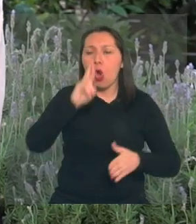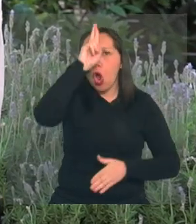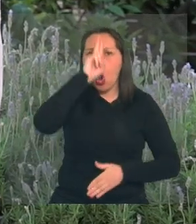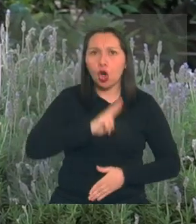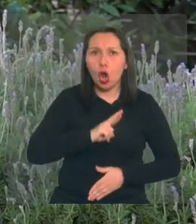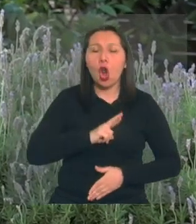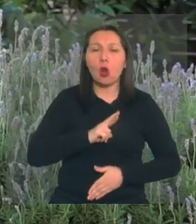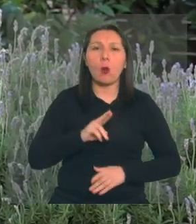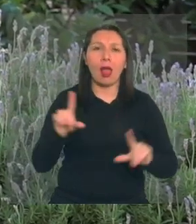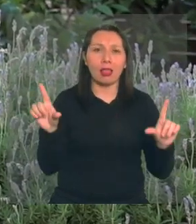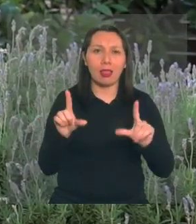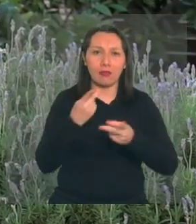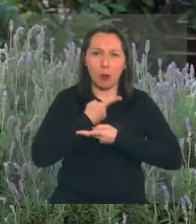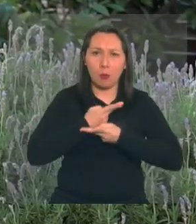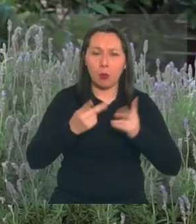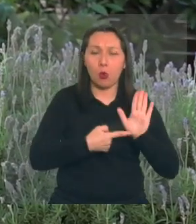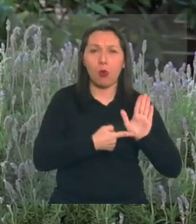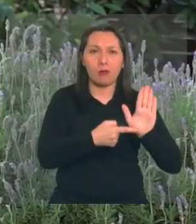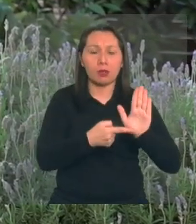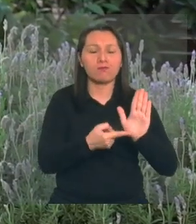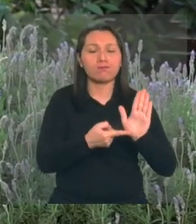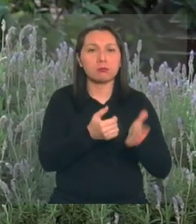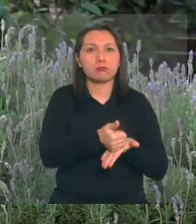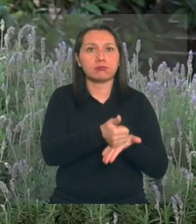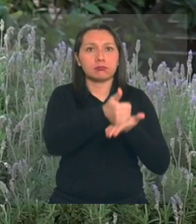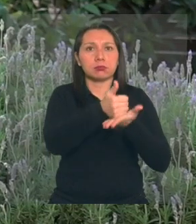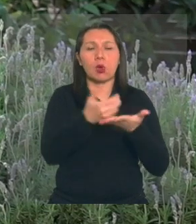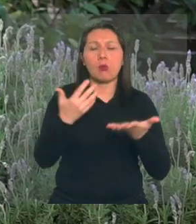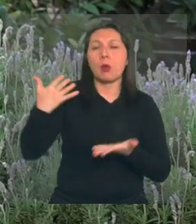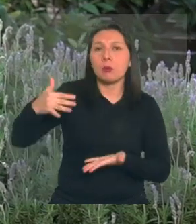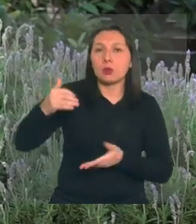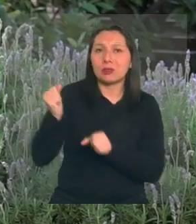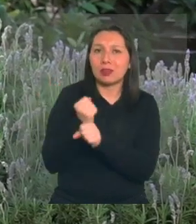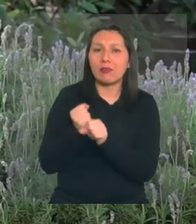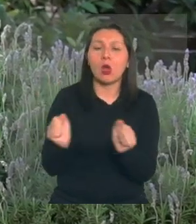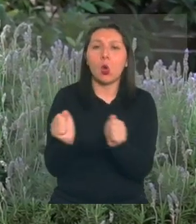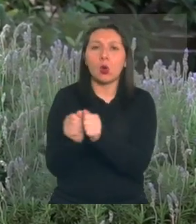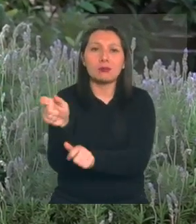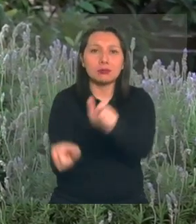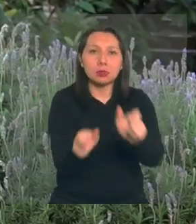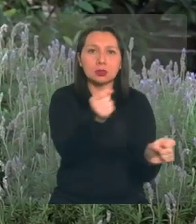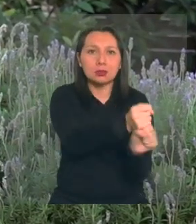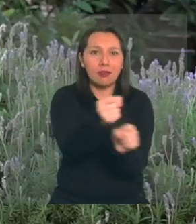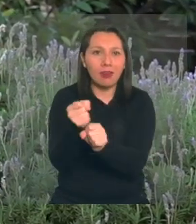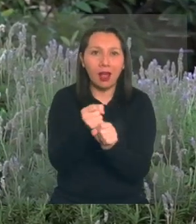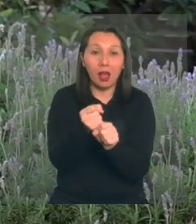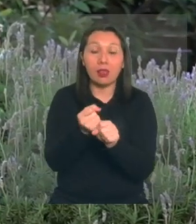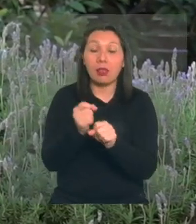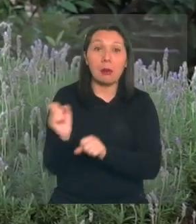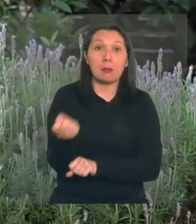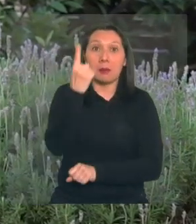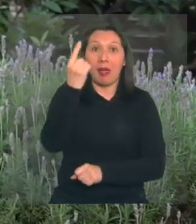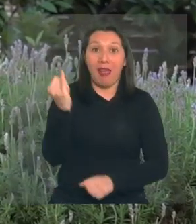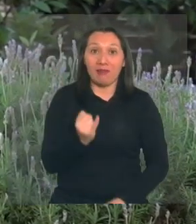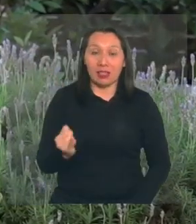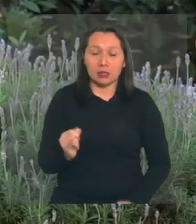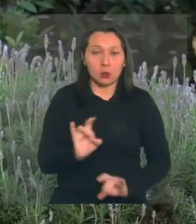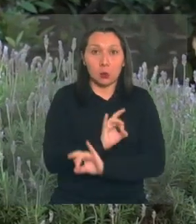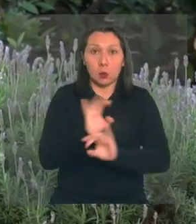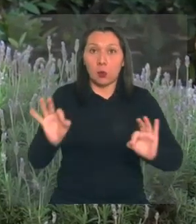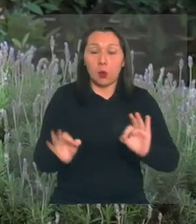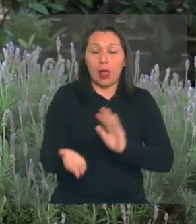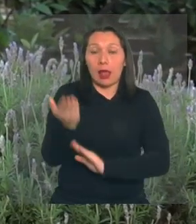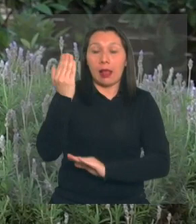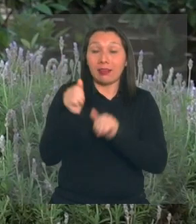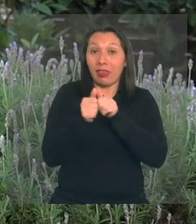televisión pública y también la importancia de hacer trabajo justamente con los trabajadores, dado que esta es primera vez y de forma inédita